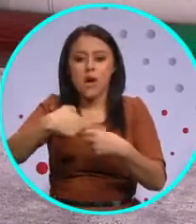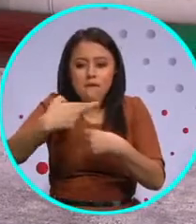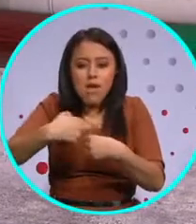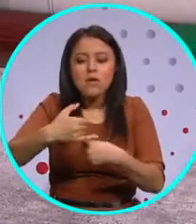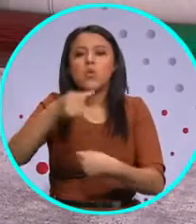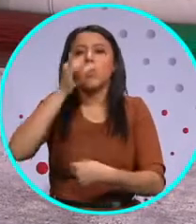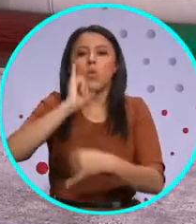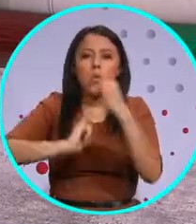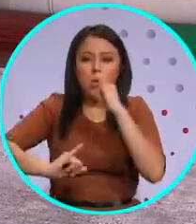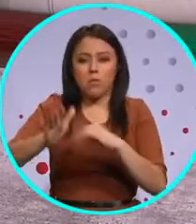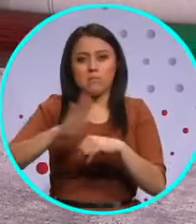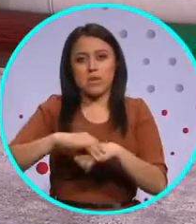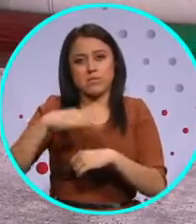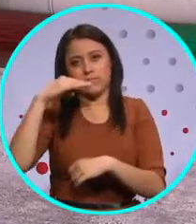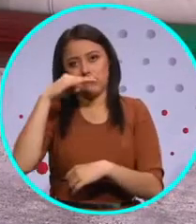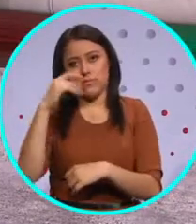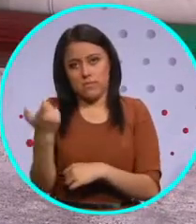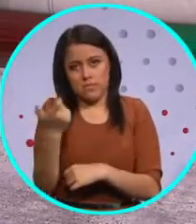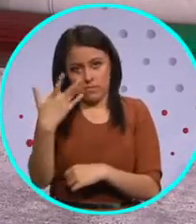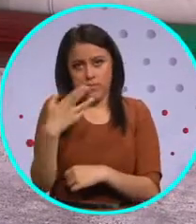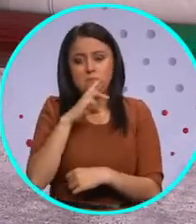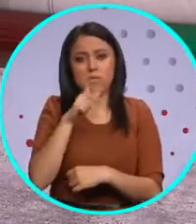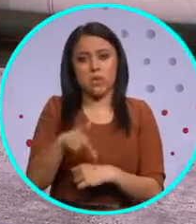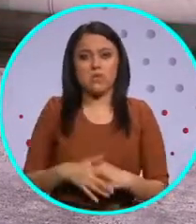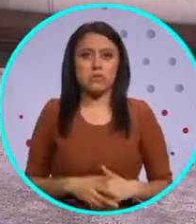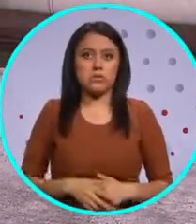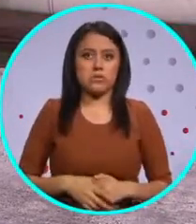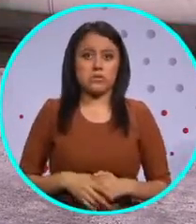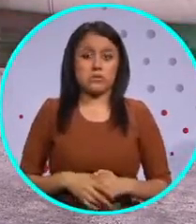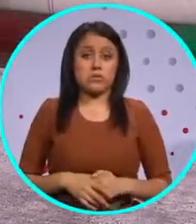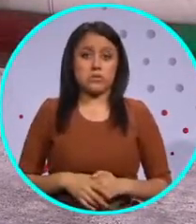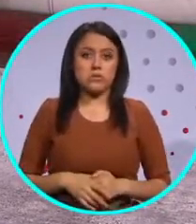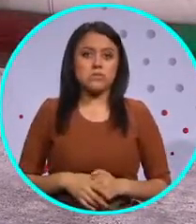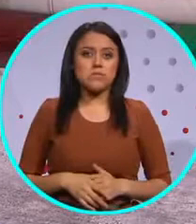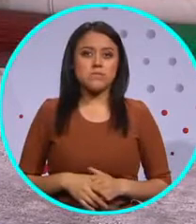creo que un refresco es más barato que darte buena comida